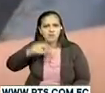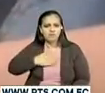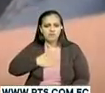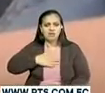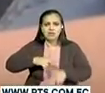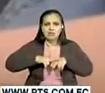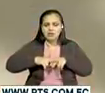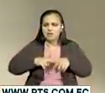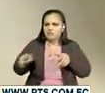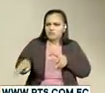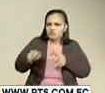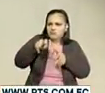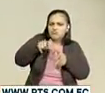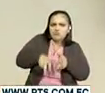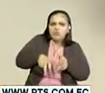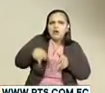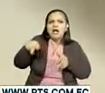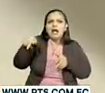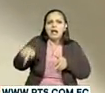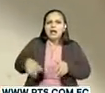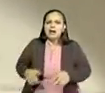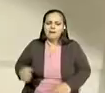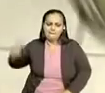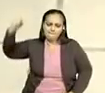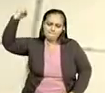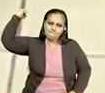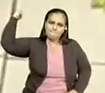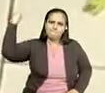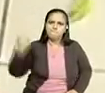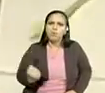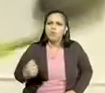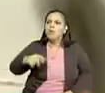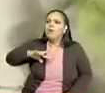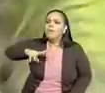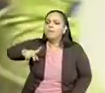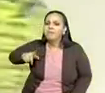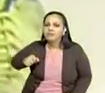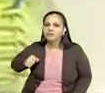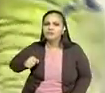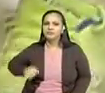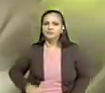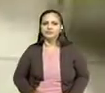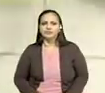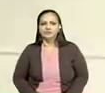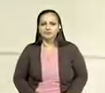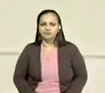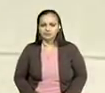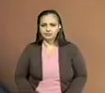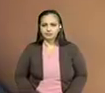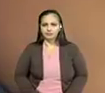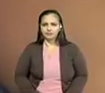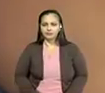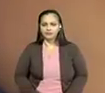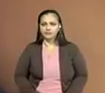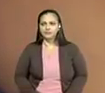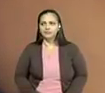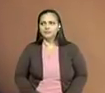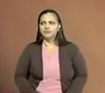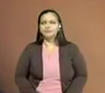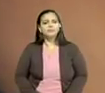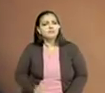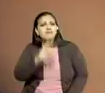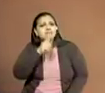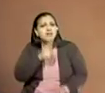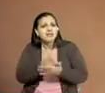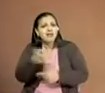pierna derecha por aquel ciudadano que pretendía hacer creer que no estaba en sus cabales. No, él sacó el punzón